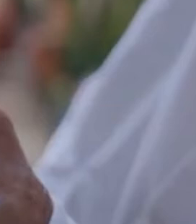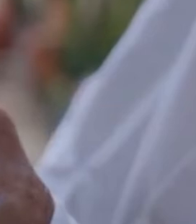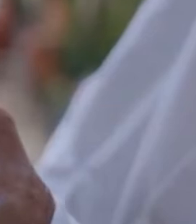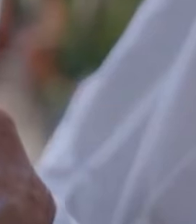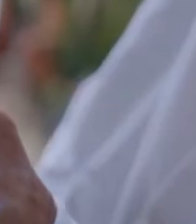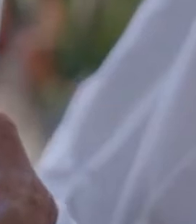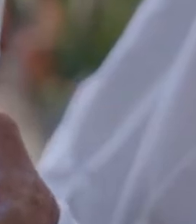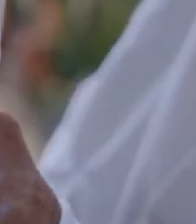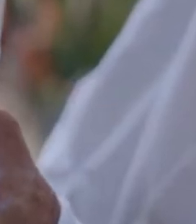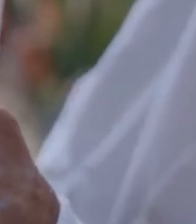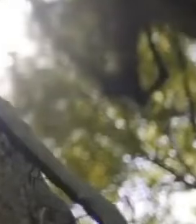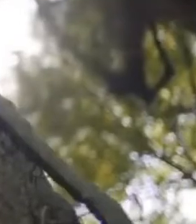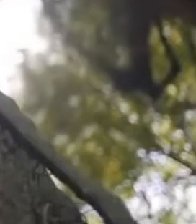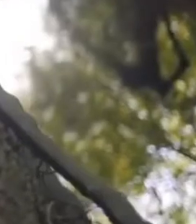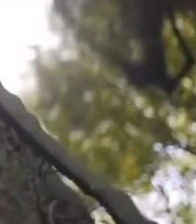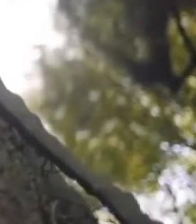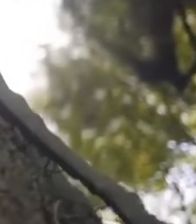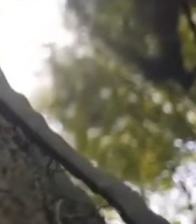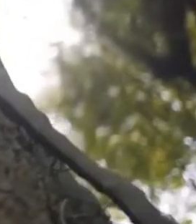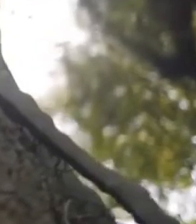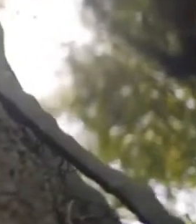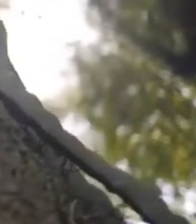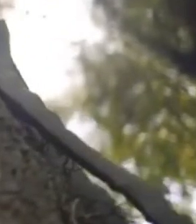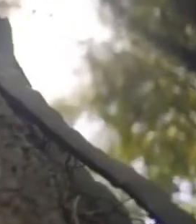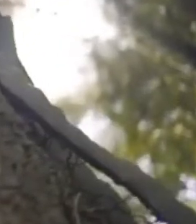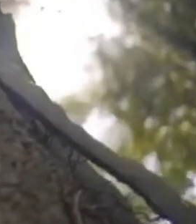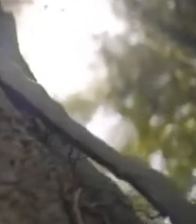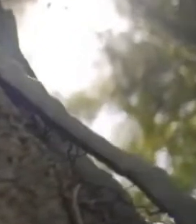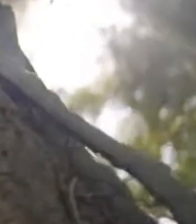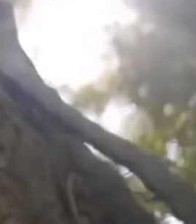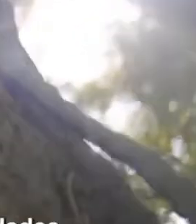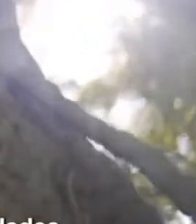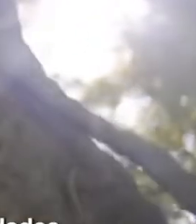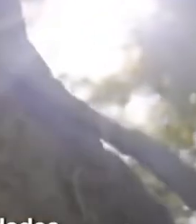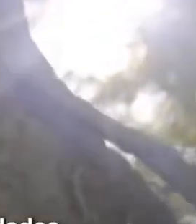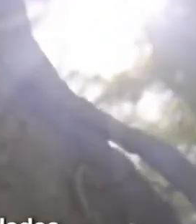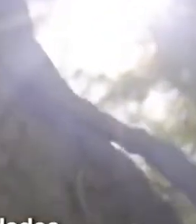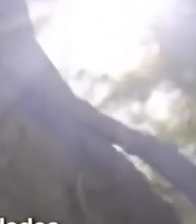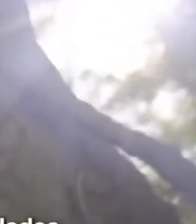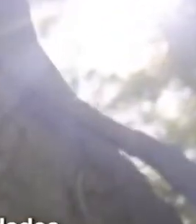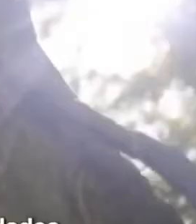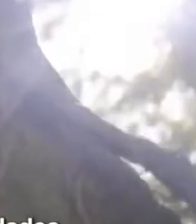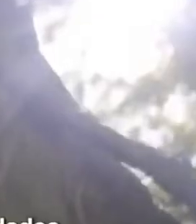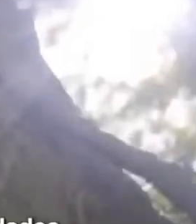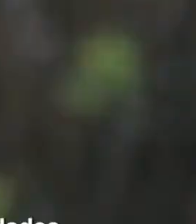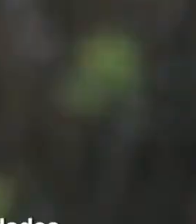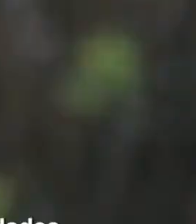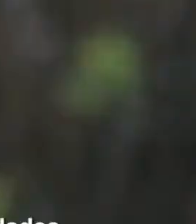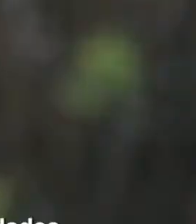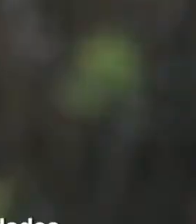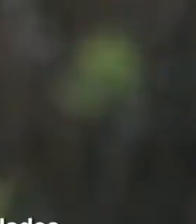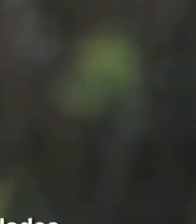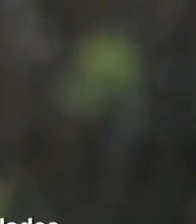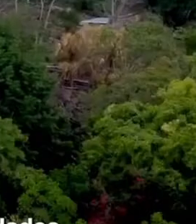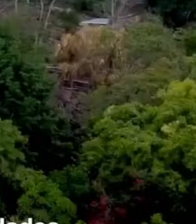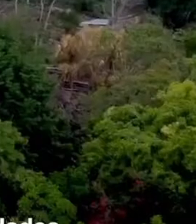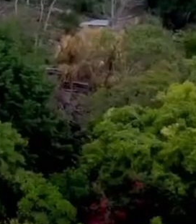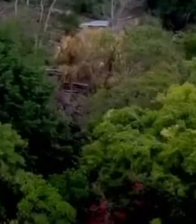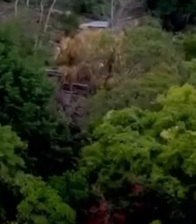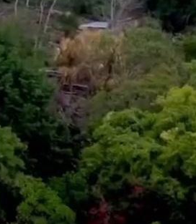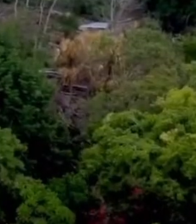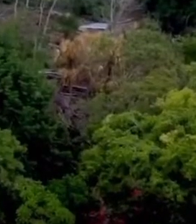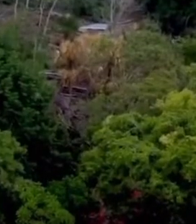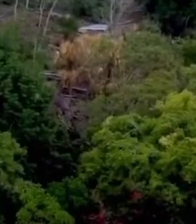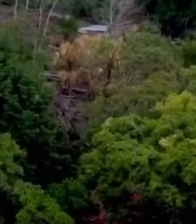medicina tradicional o moderna, sino a qué está respondiendo. Este fenómeno nos está hablando de